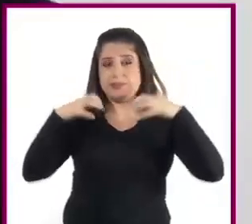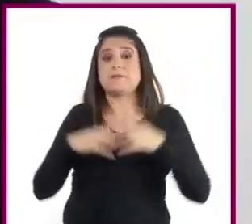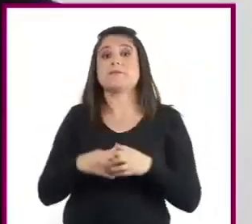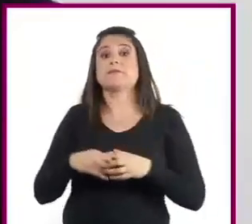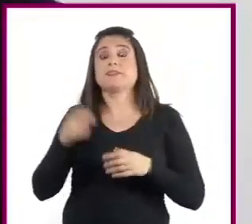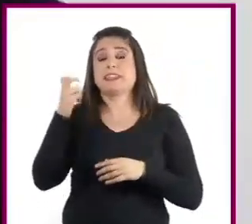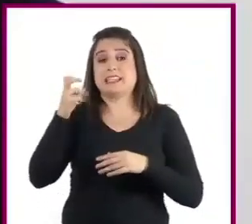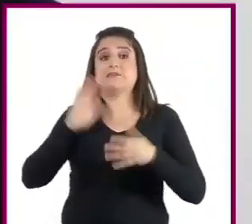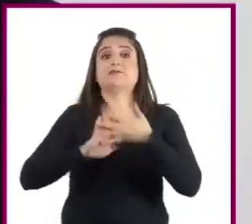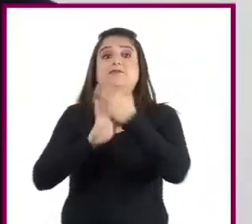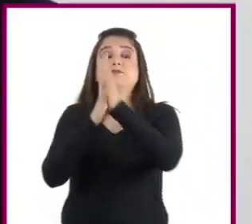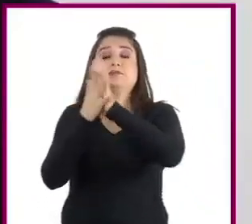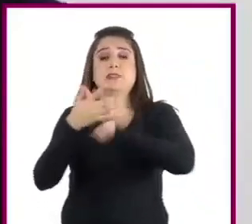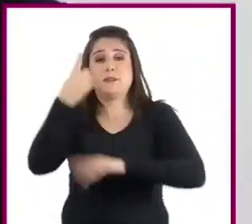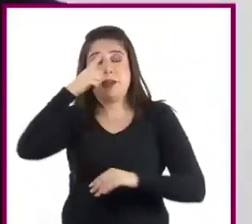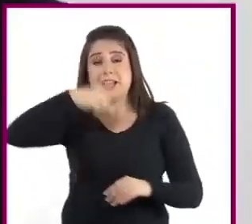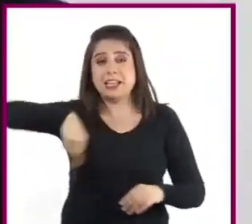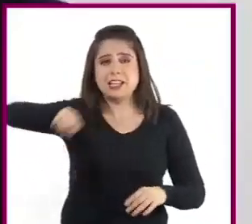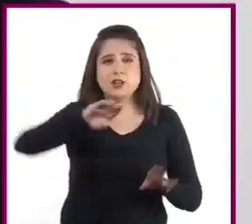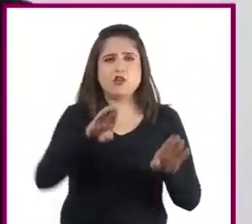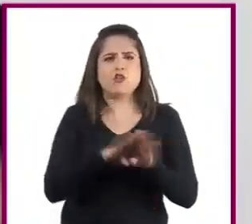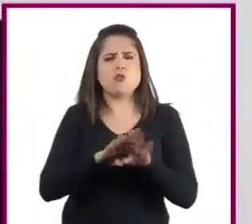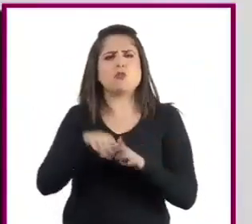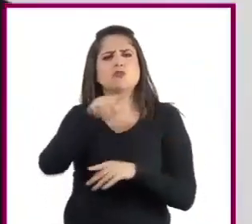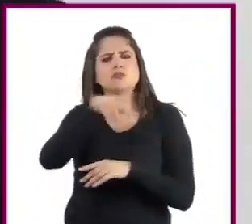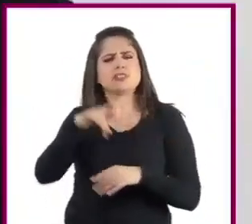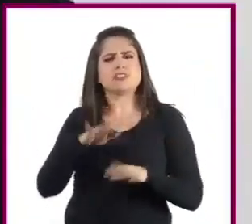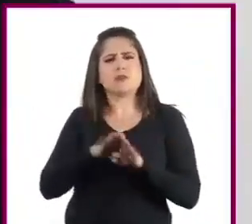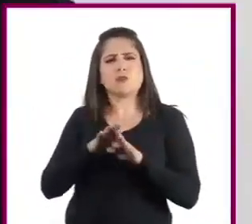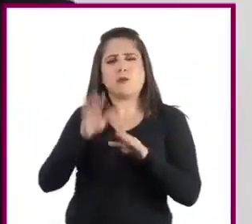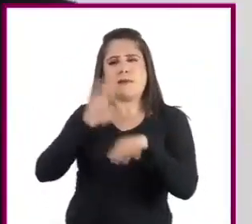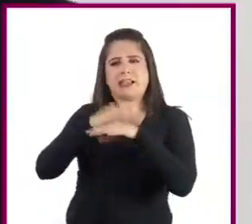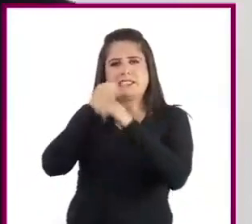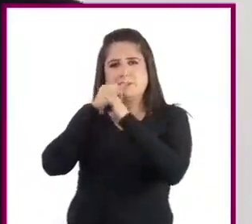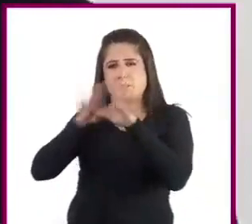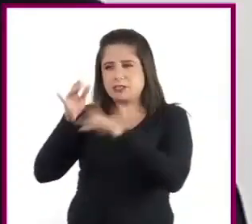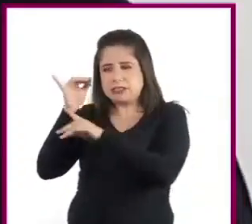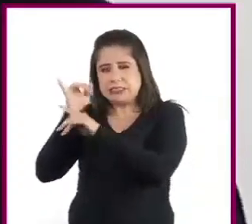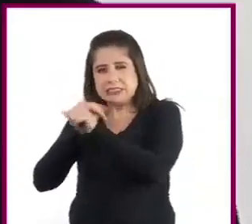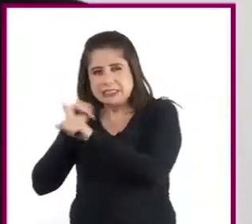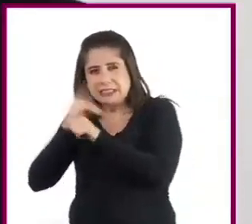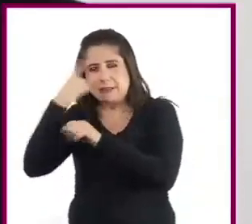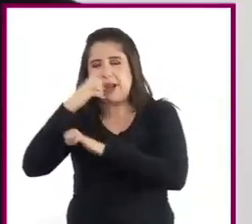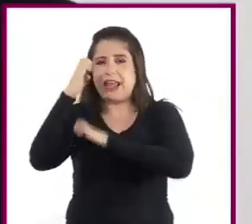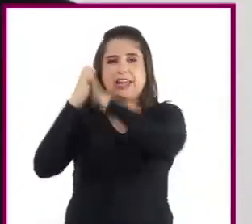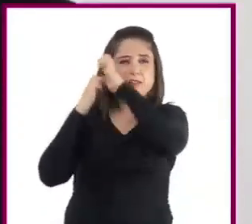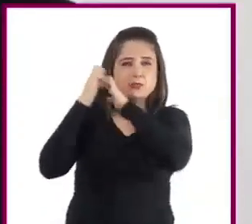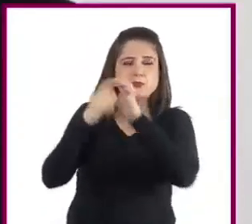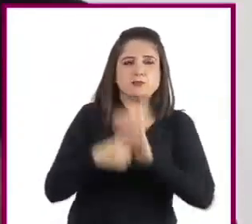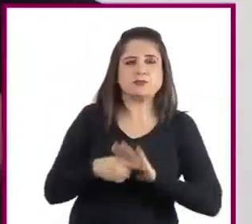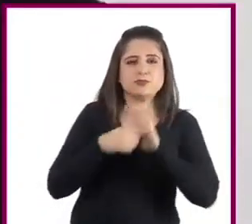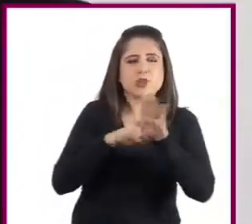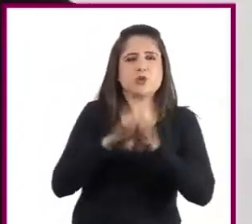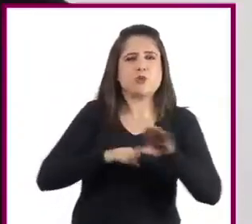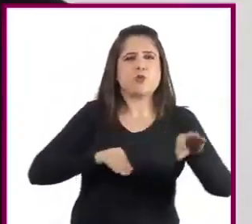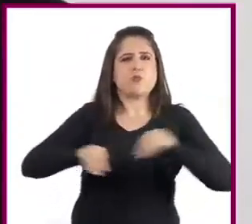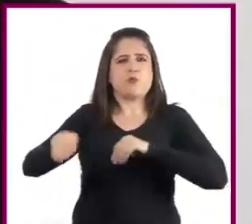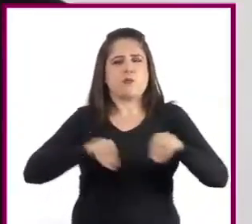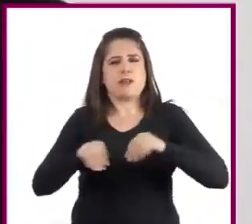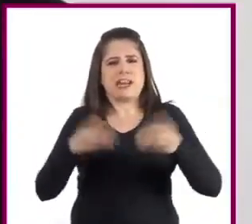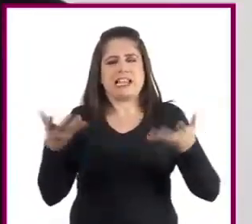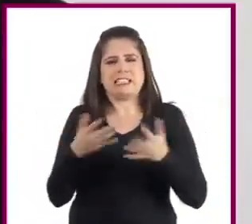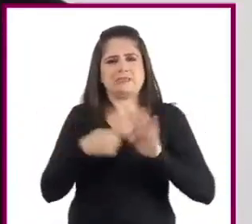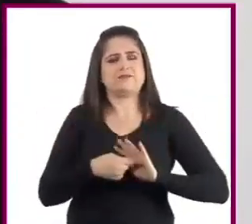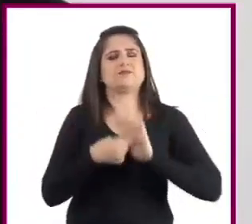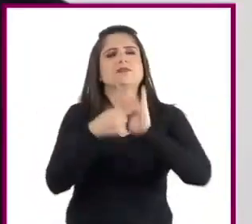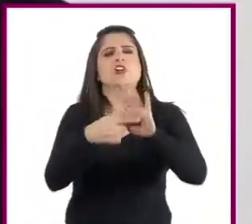Así hemos evolucionado para que sea nuestro subconsciente quien se encargue de extraer información acerca de la gente a nuestro alrededor y elaborar así las primeras